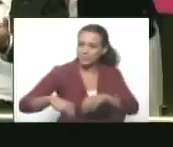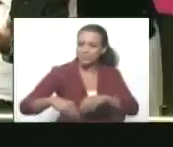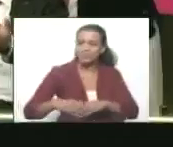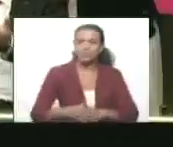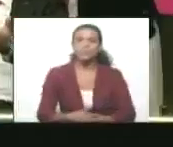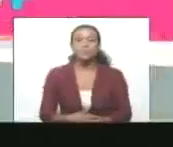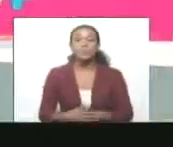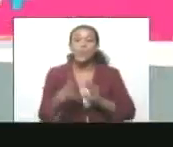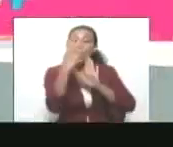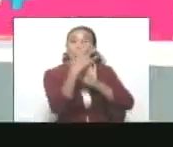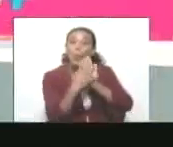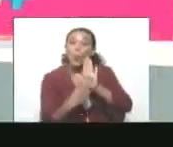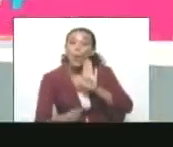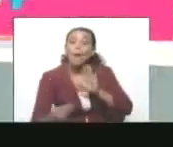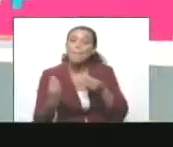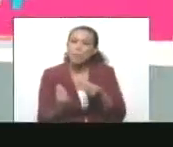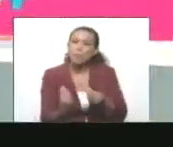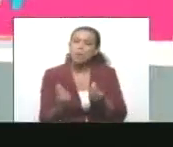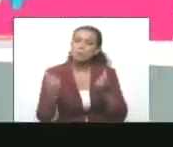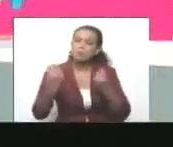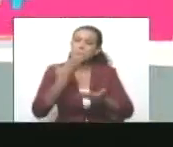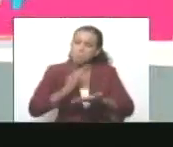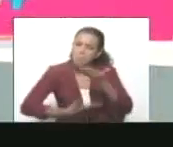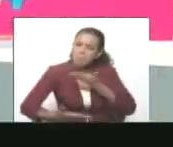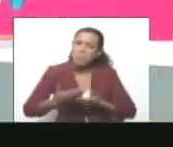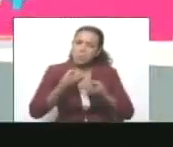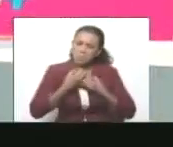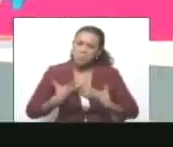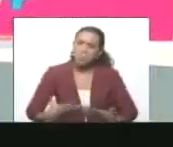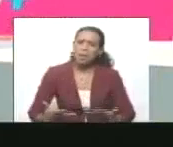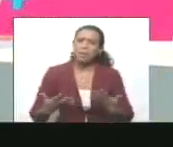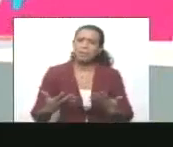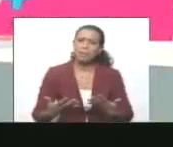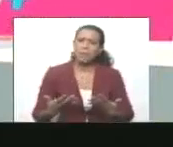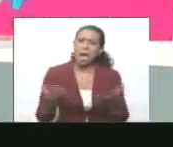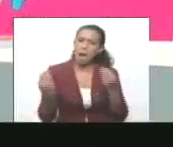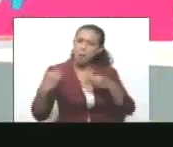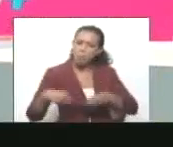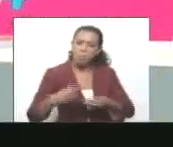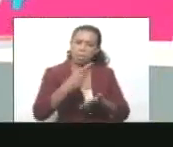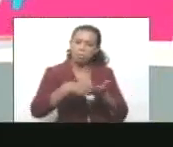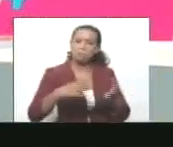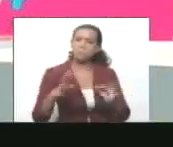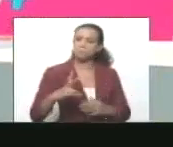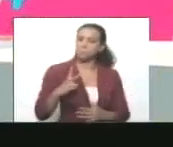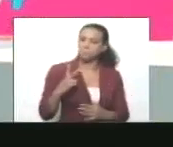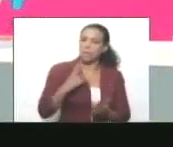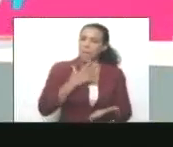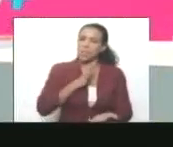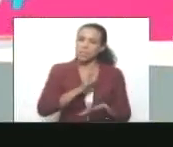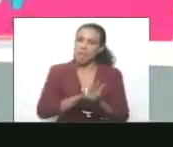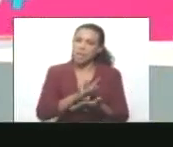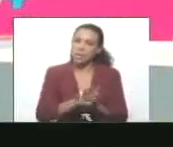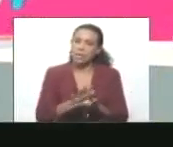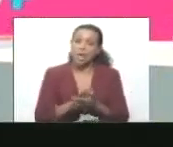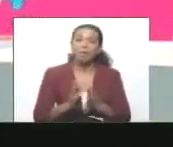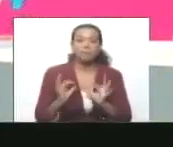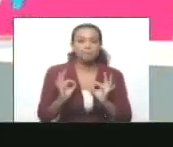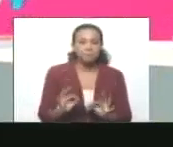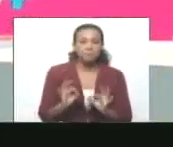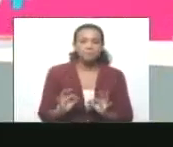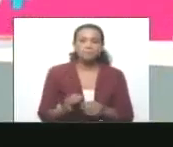Un ejemplo de buena vecindad, un ejemplo de acuerdos, un ejemplo de la